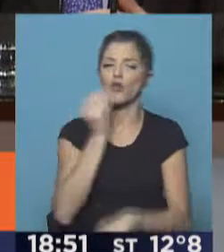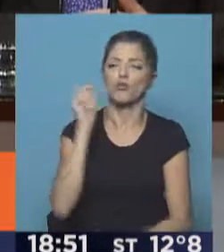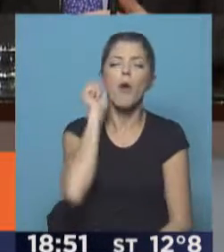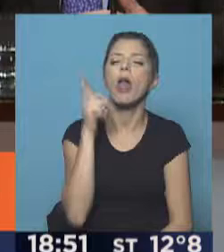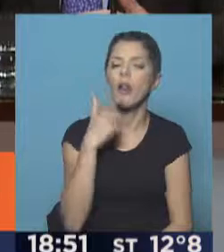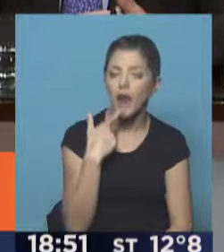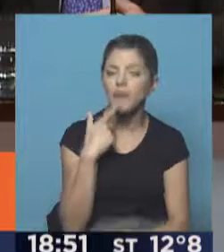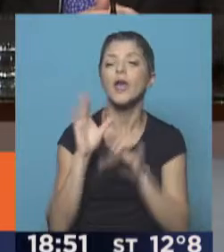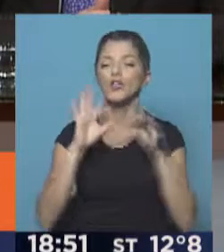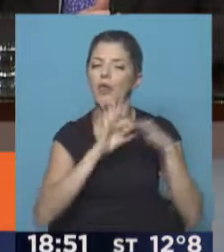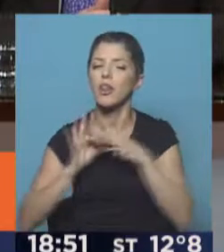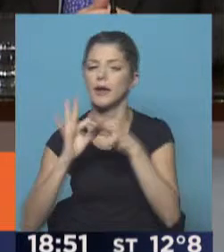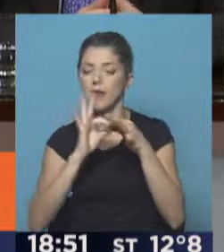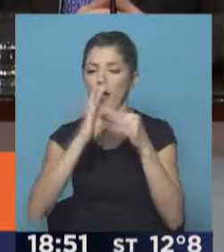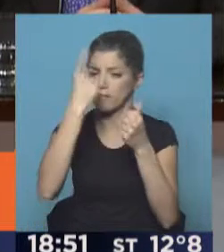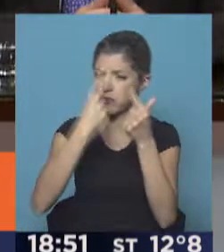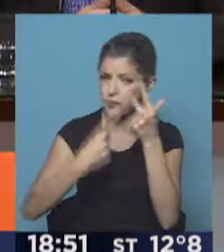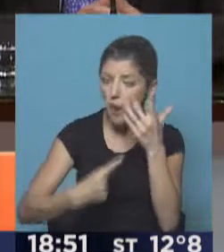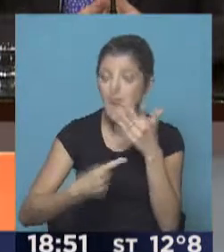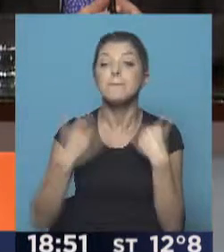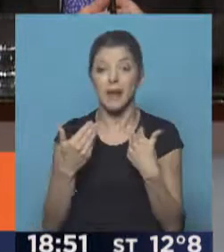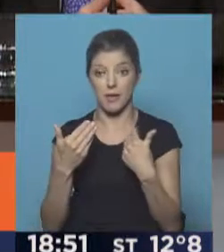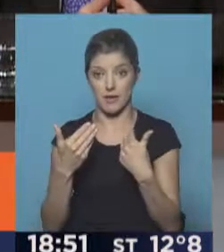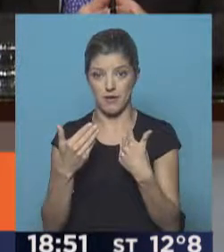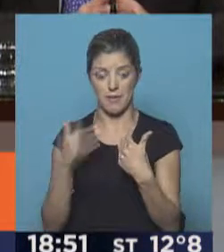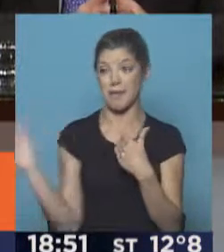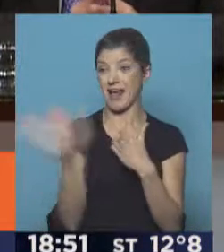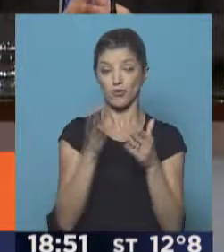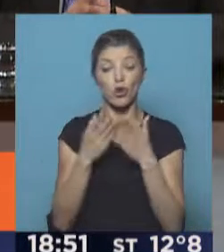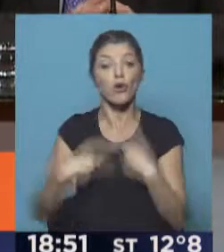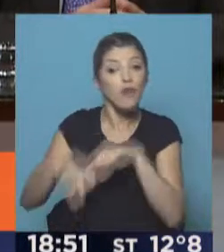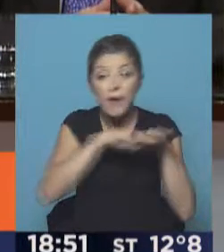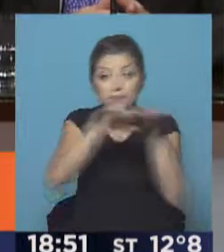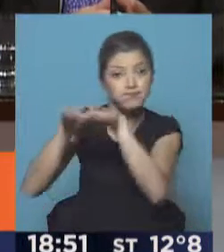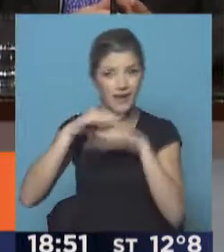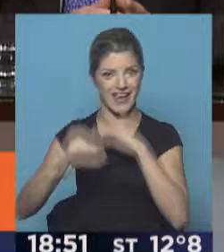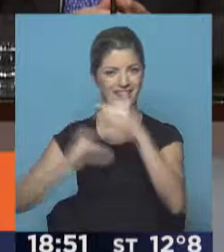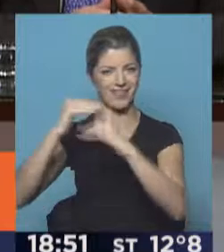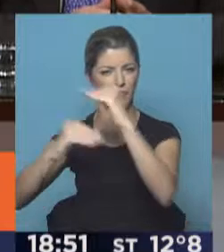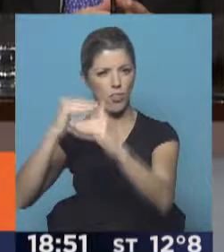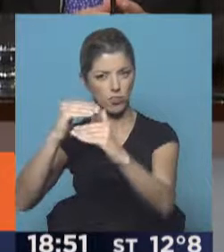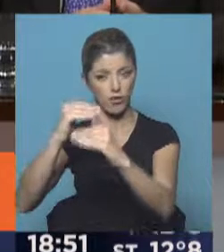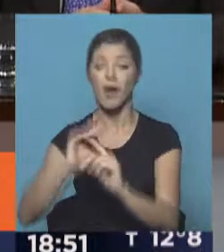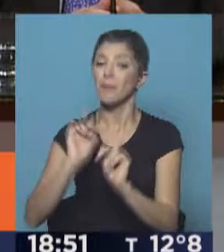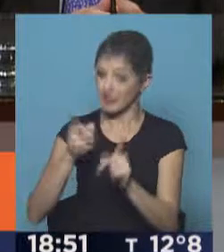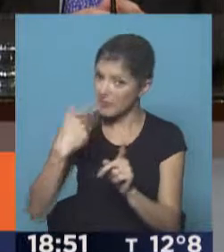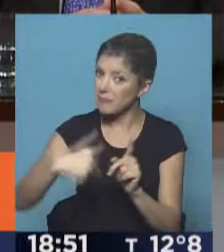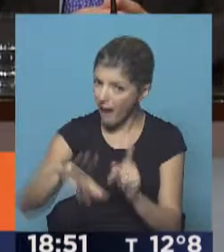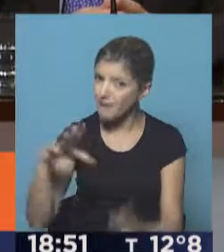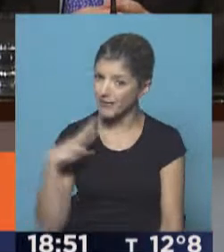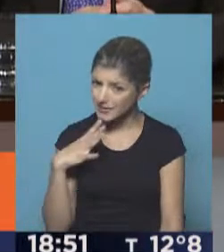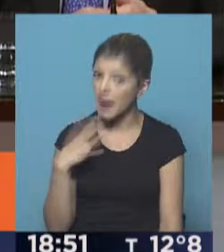generar un camino de sustentabilidad para poder crecer, porque nos va a faltar todavía más gas en este primer